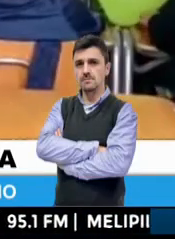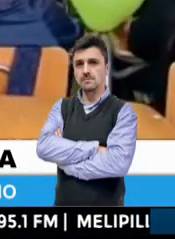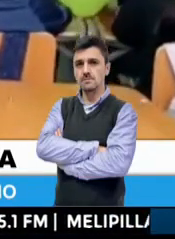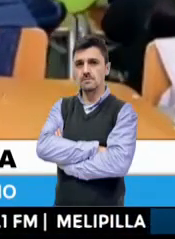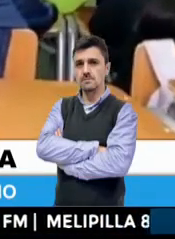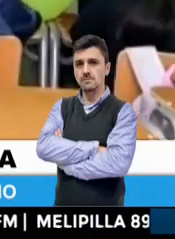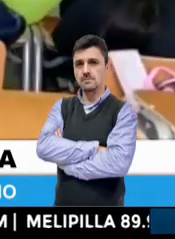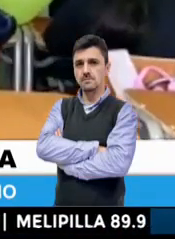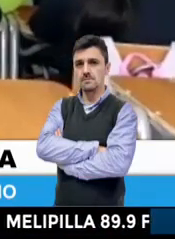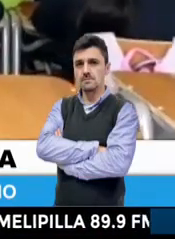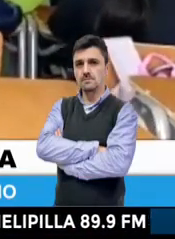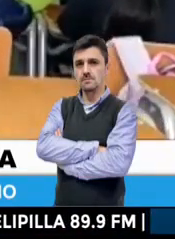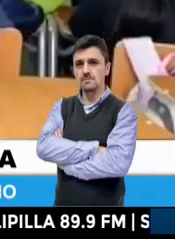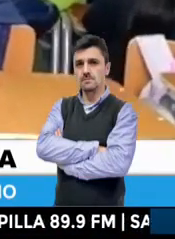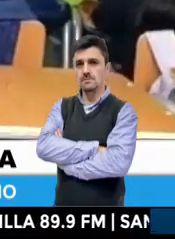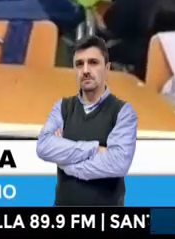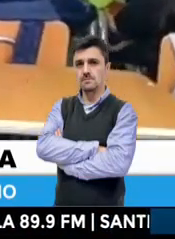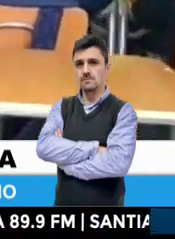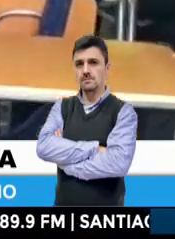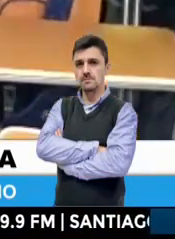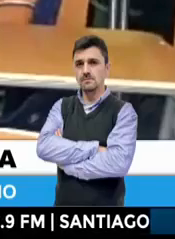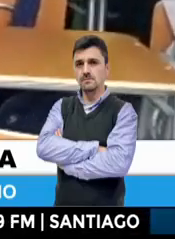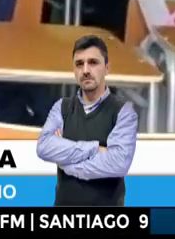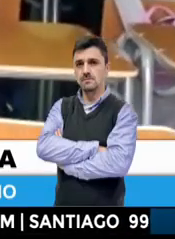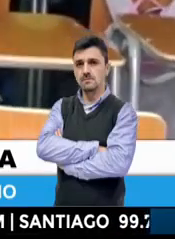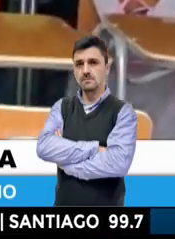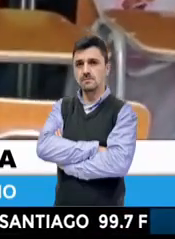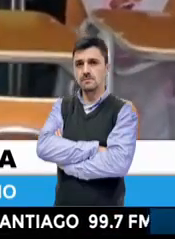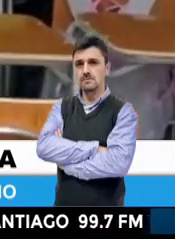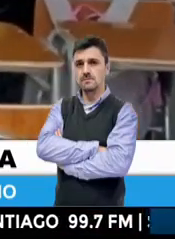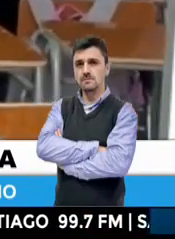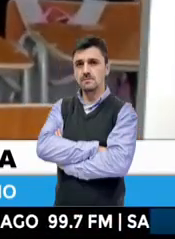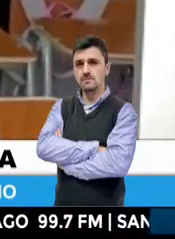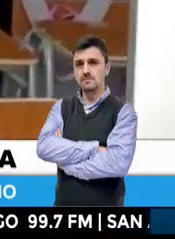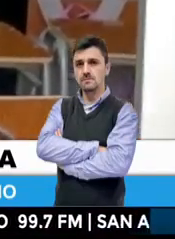por los incendios forestales. En la región del Biobío van 79